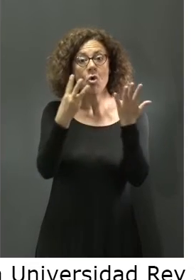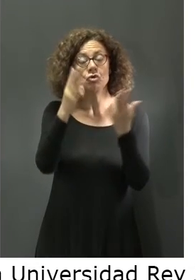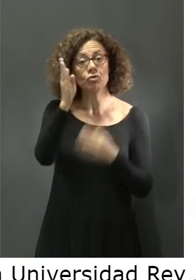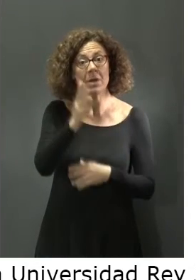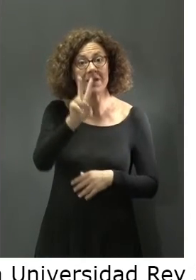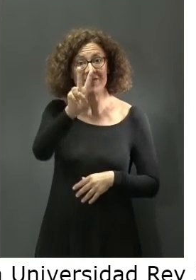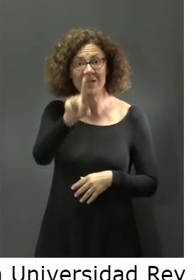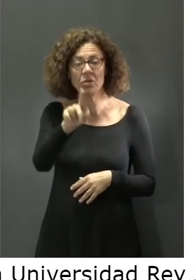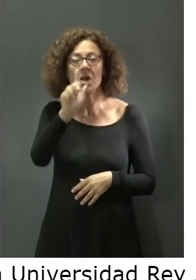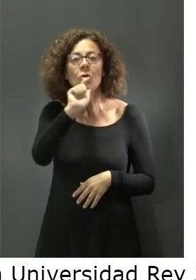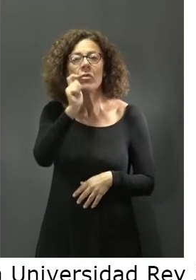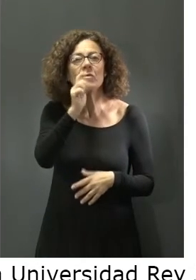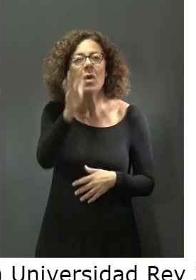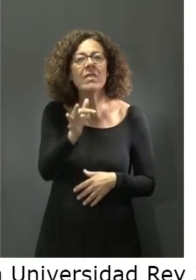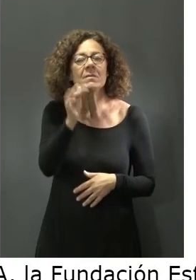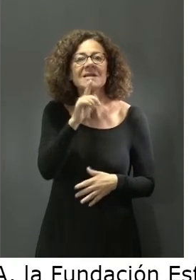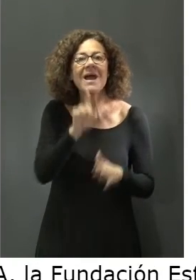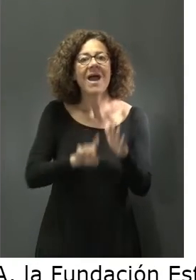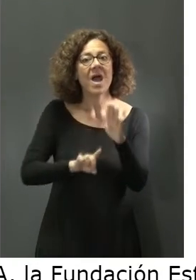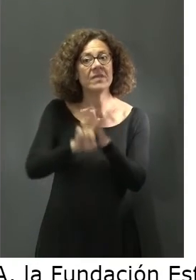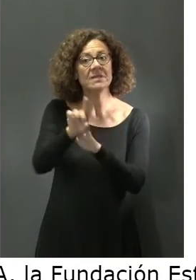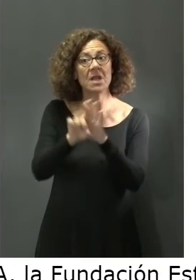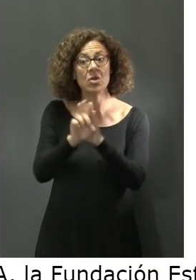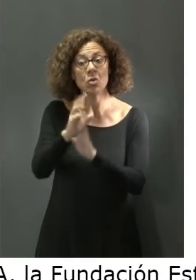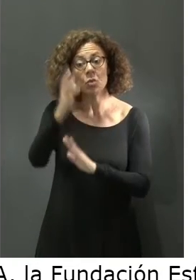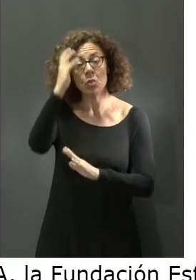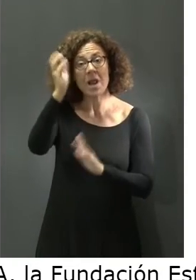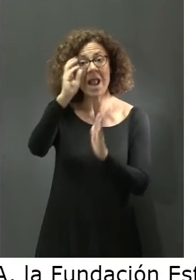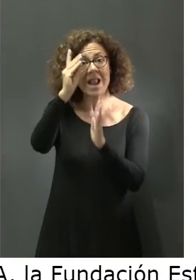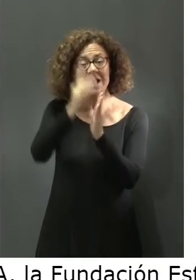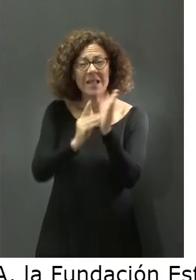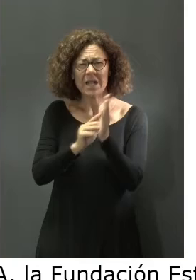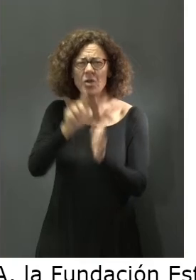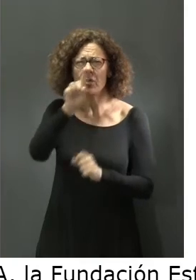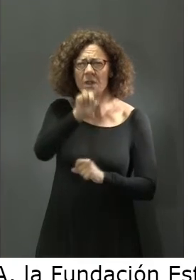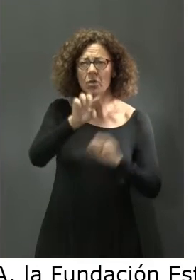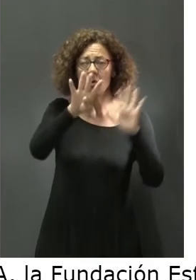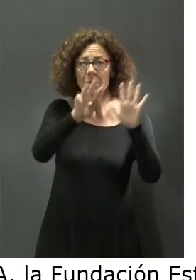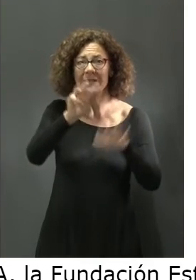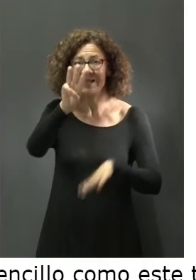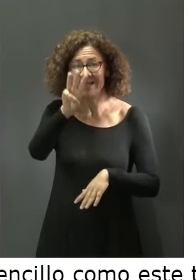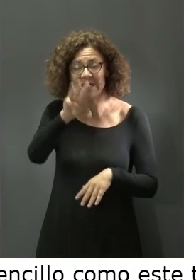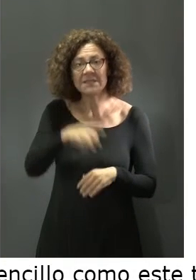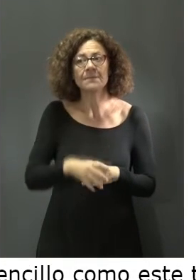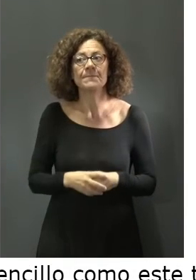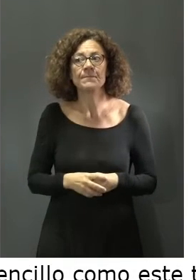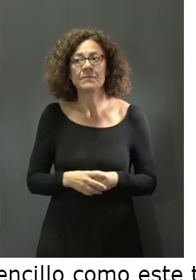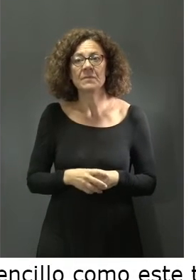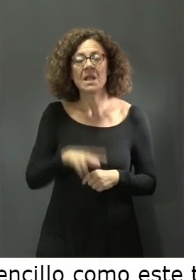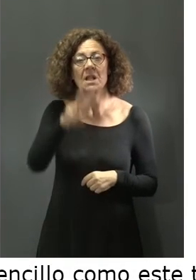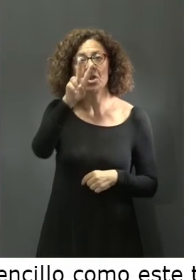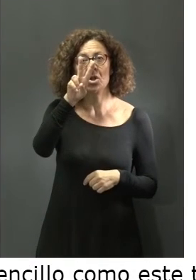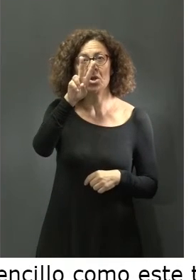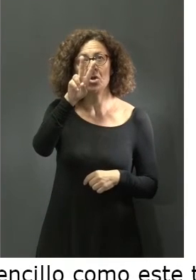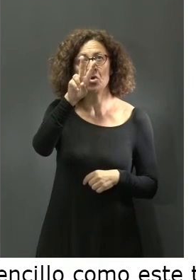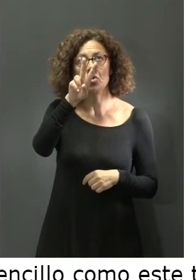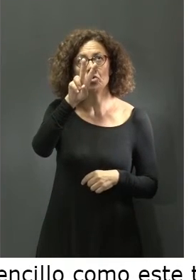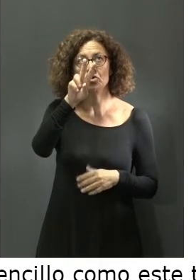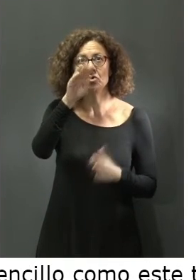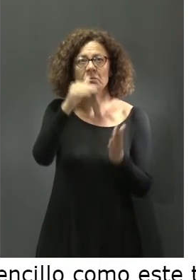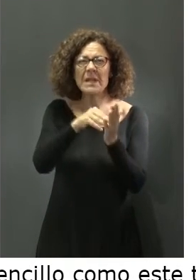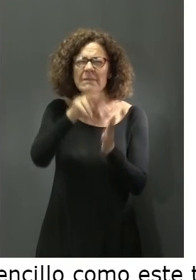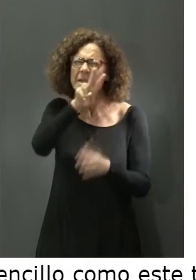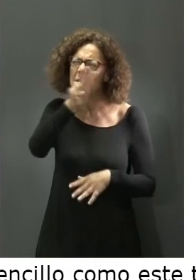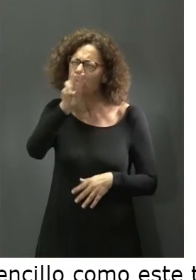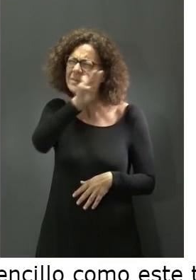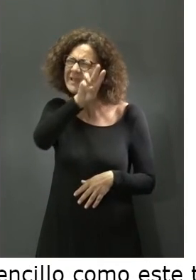y cuyo concepto además se ha desarrollado en un Real Decreto, el 193 de 2022 o 23, lo